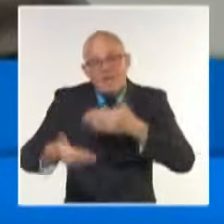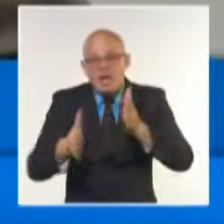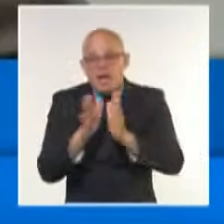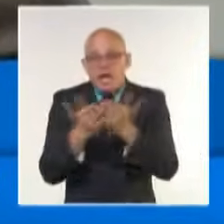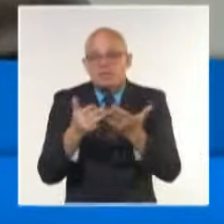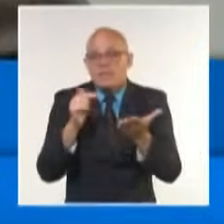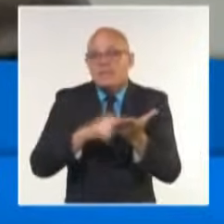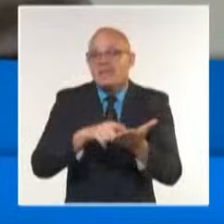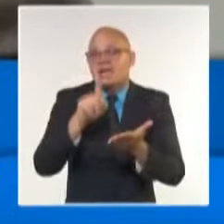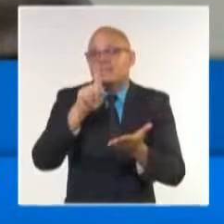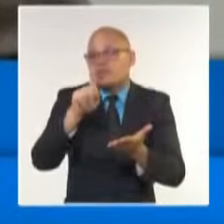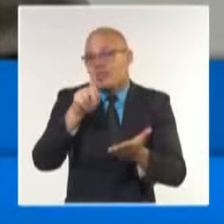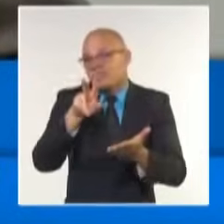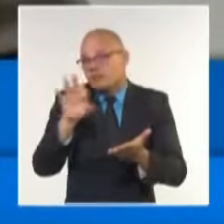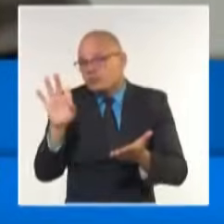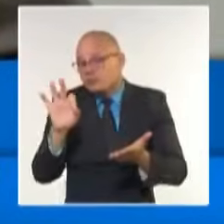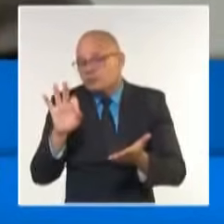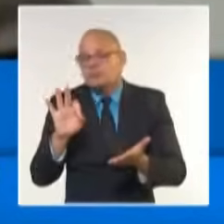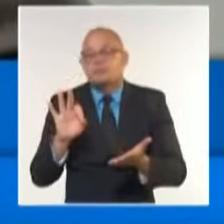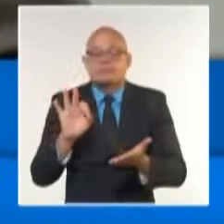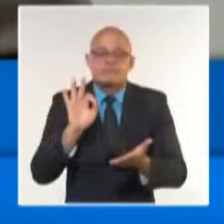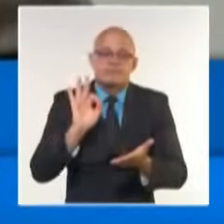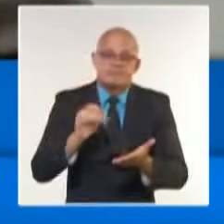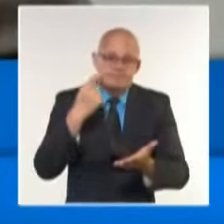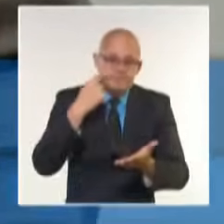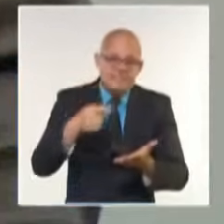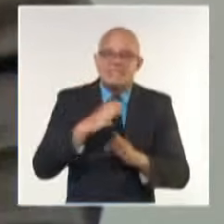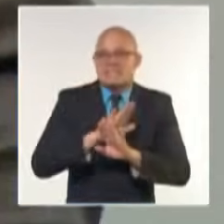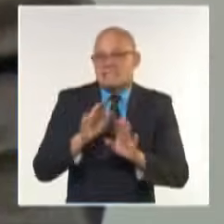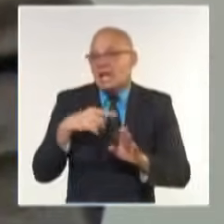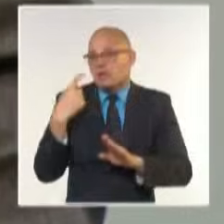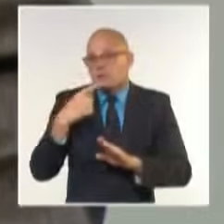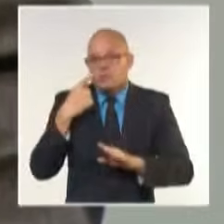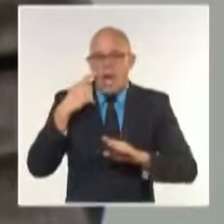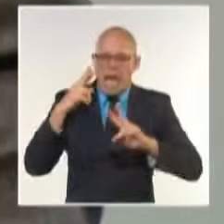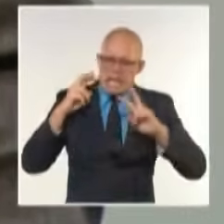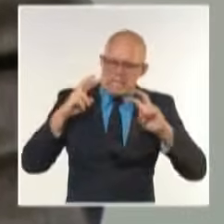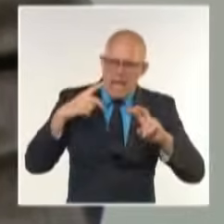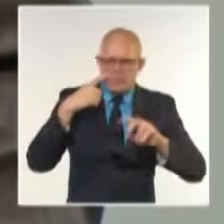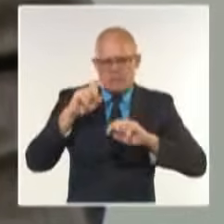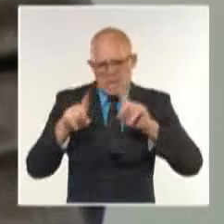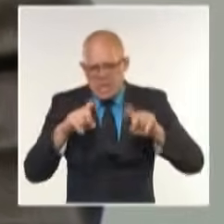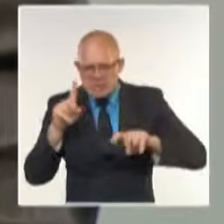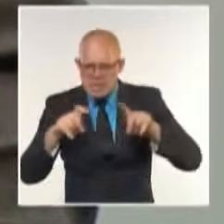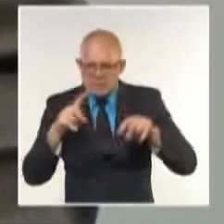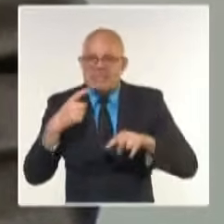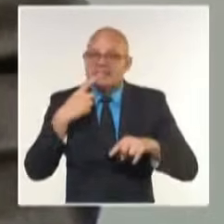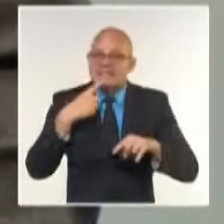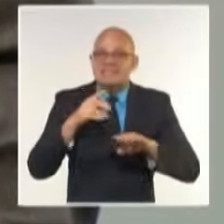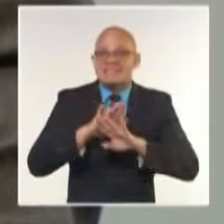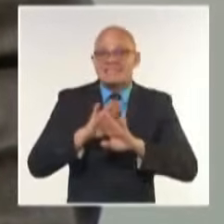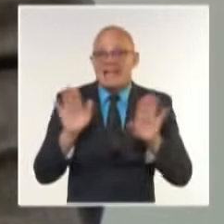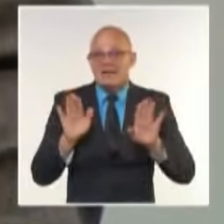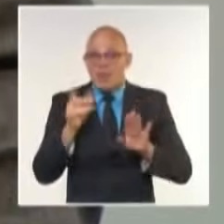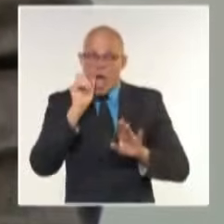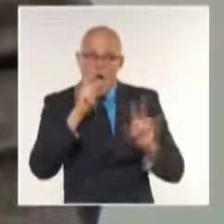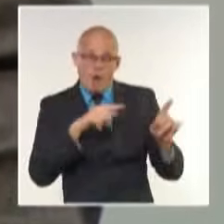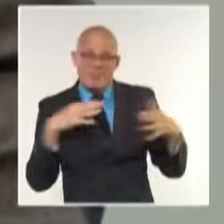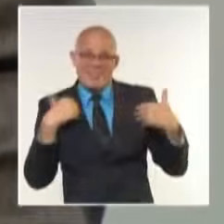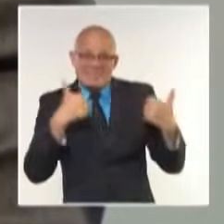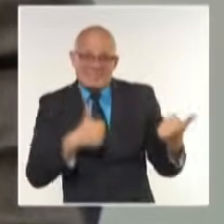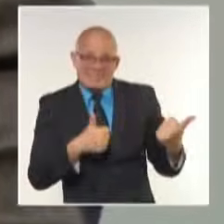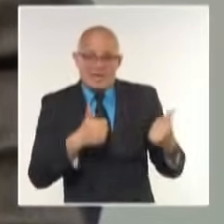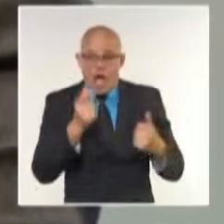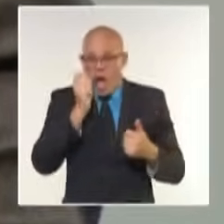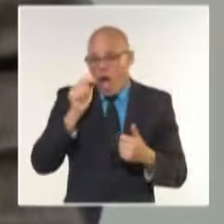en tramitación. Presuntamente, ¿sí?, a partir de la investigación que se ha tramitado, existió un acuerdo previo entre esta persona, entre el TCP, que